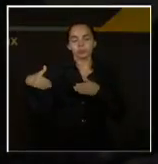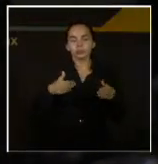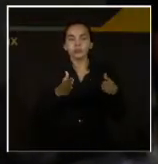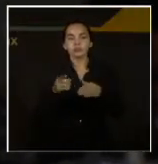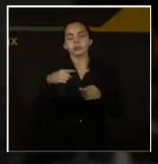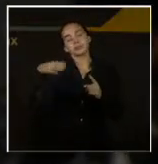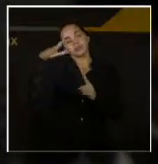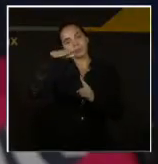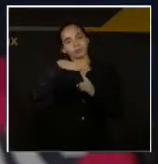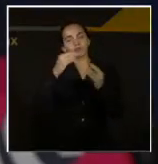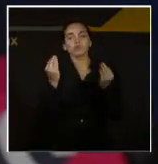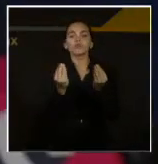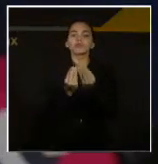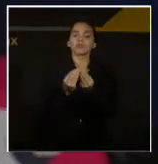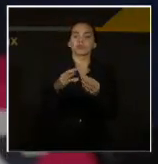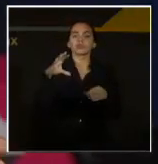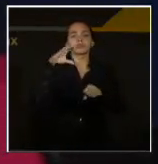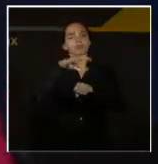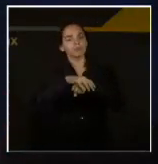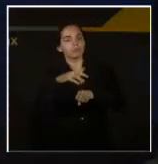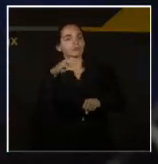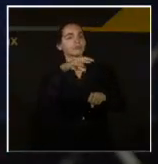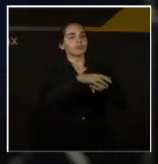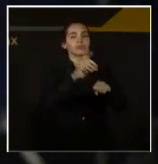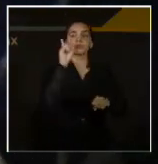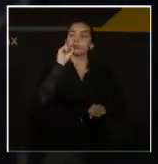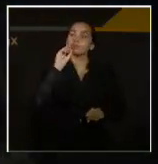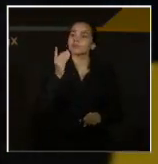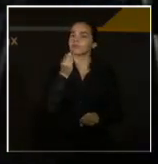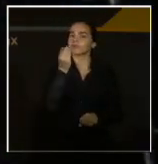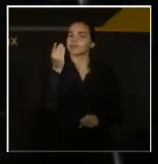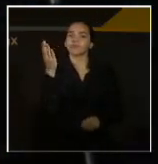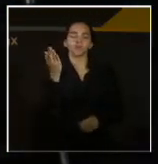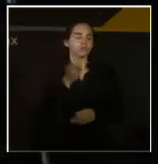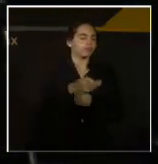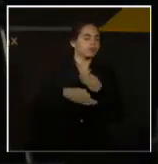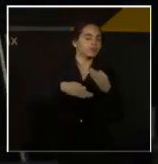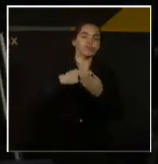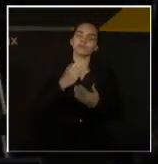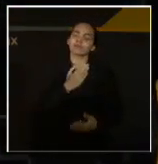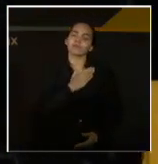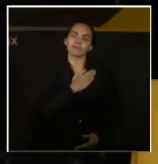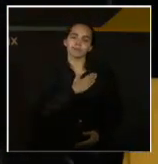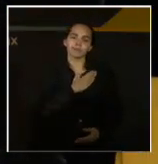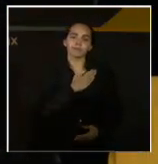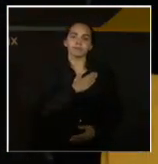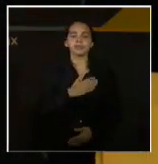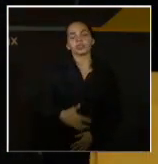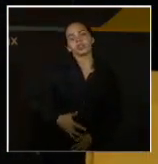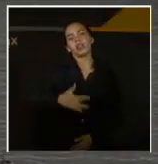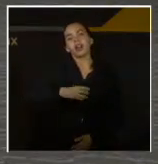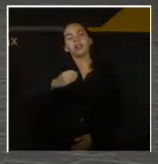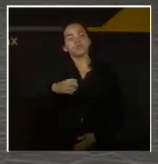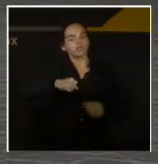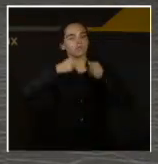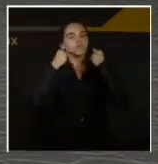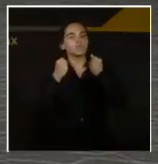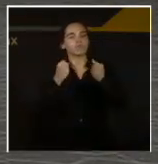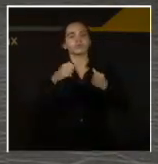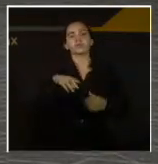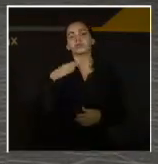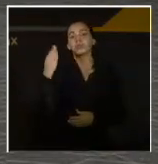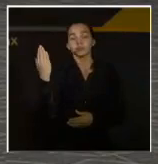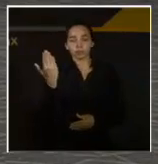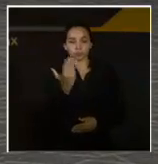hecho juntos, amigas y amigos, se los digo de todo corazón y sintiéndome muy orgulloso de lo que